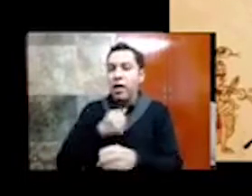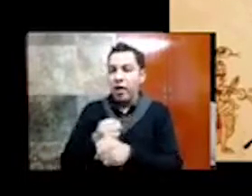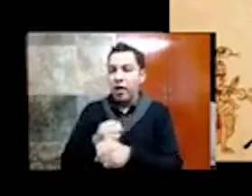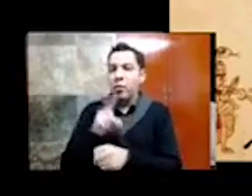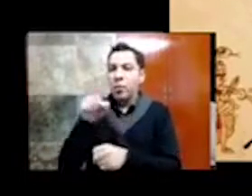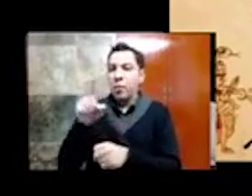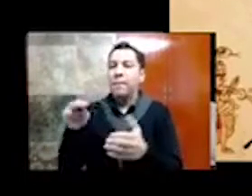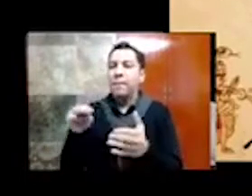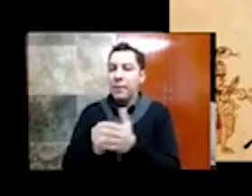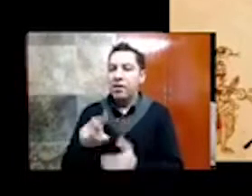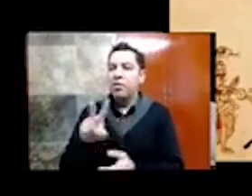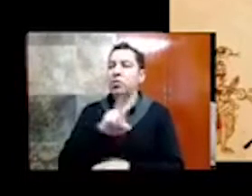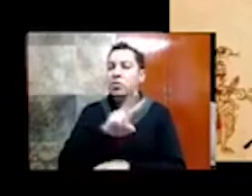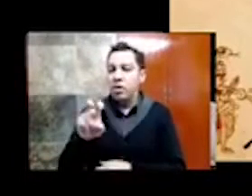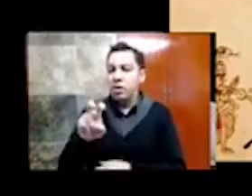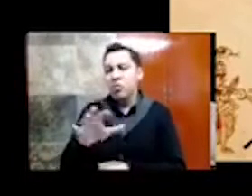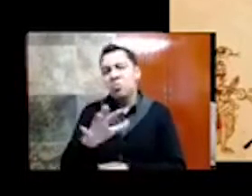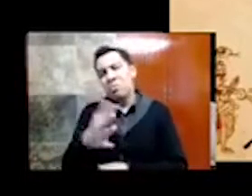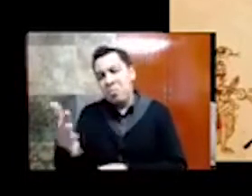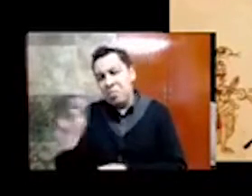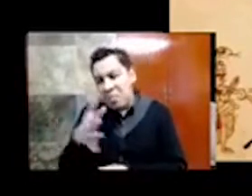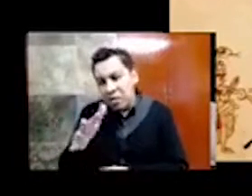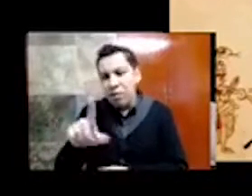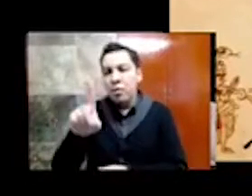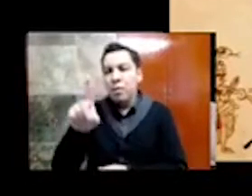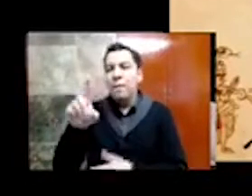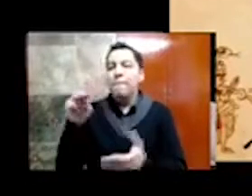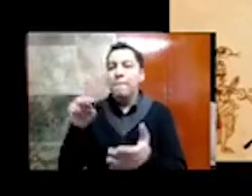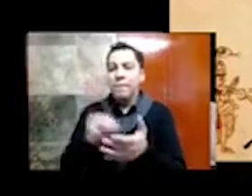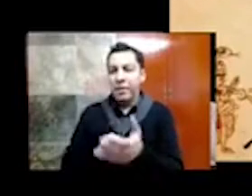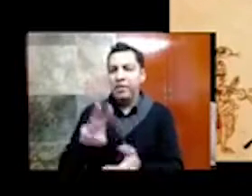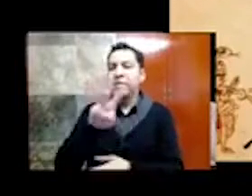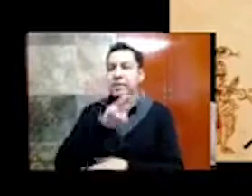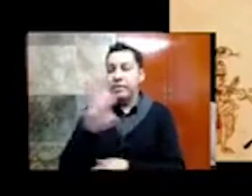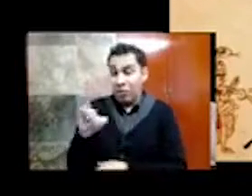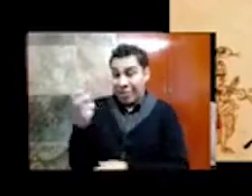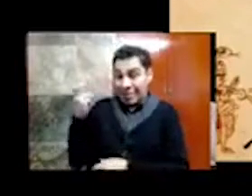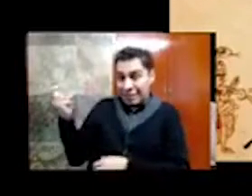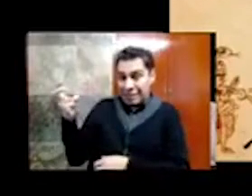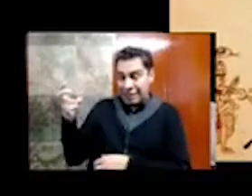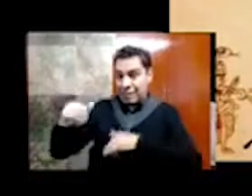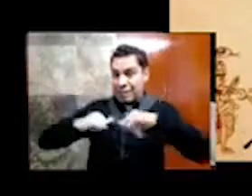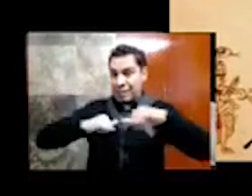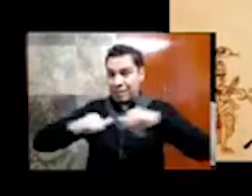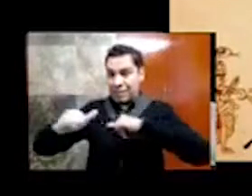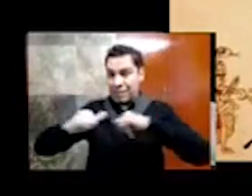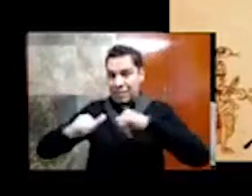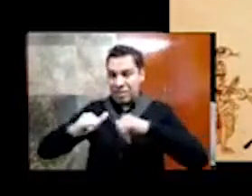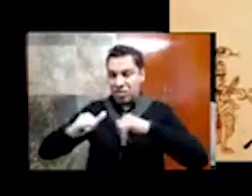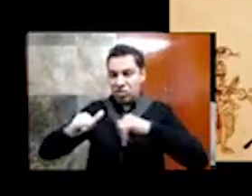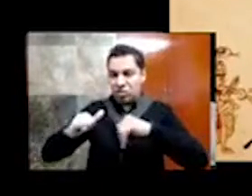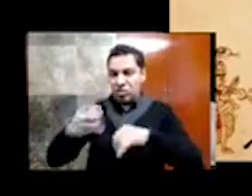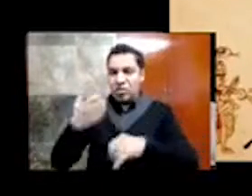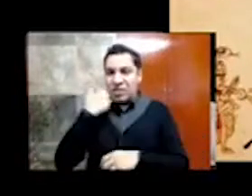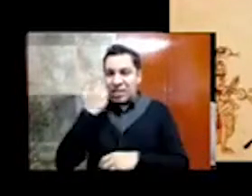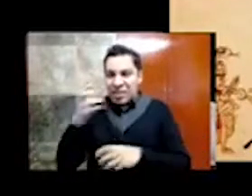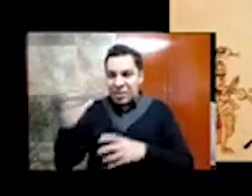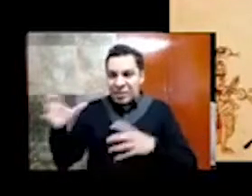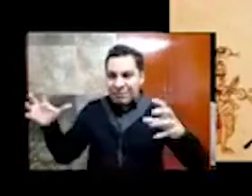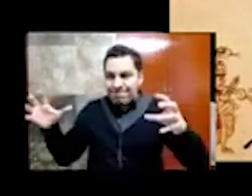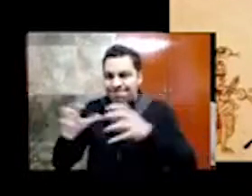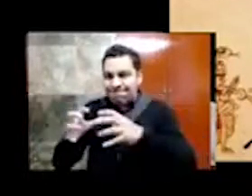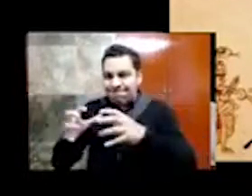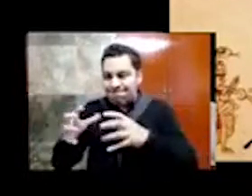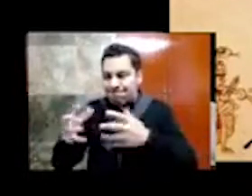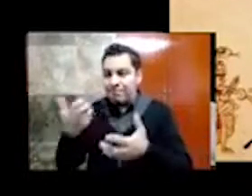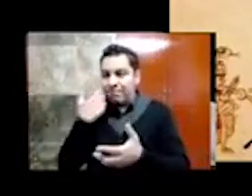al 1300 de la era cristiana. A este territorio de disputas por la hegemonía de la cuenca hace